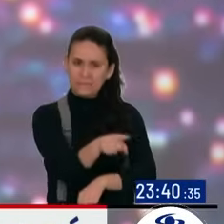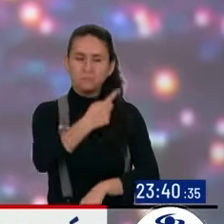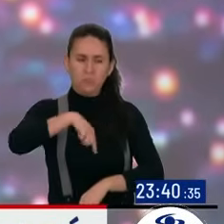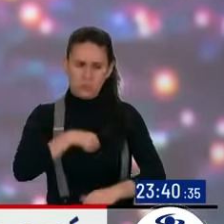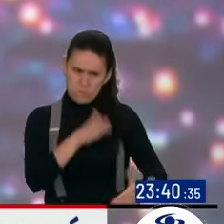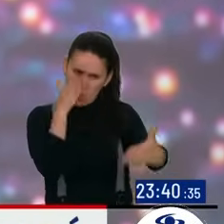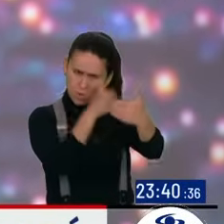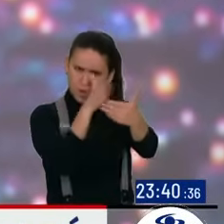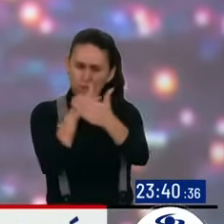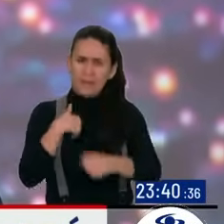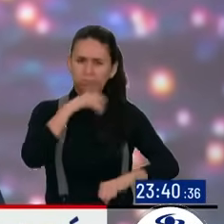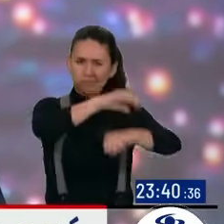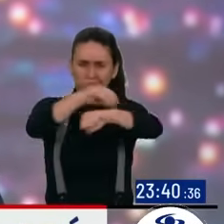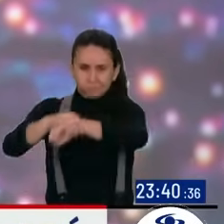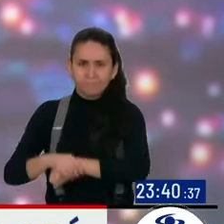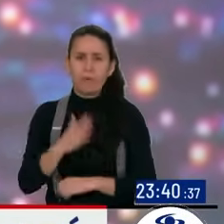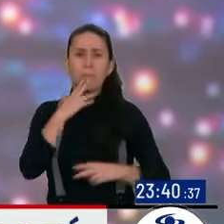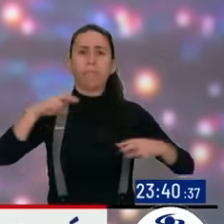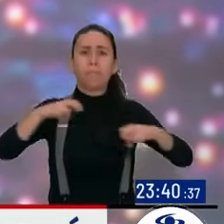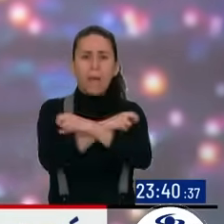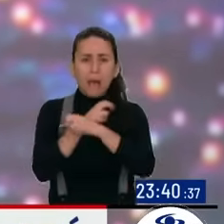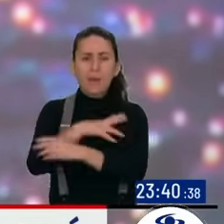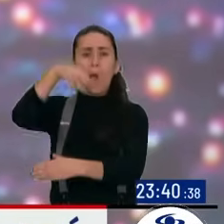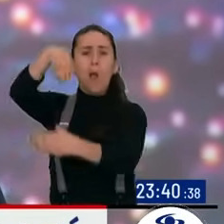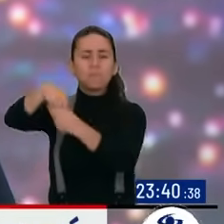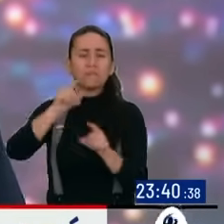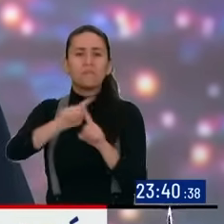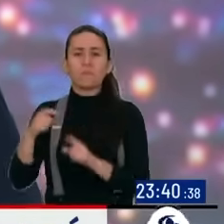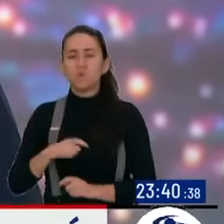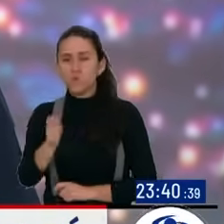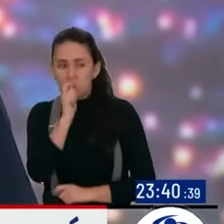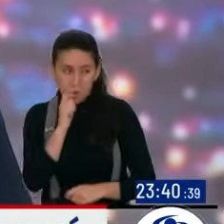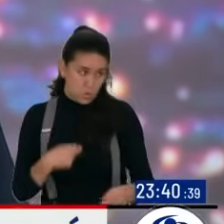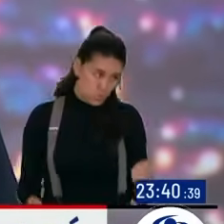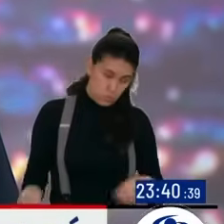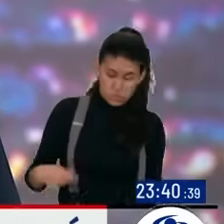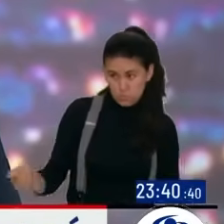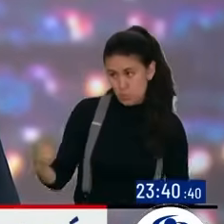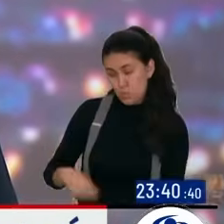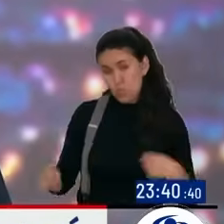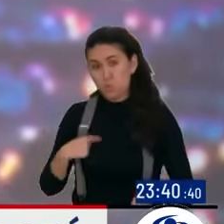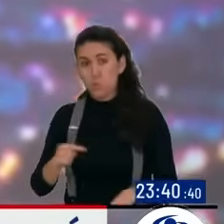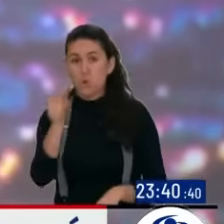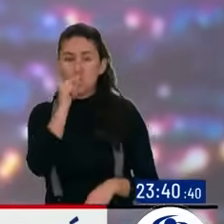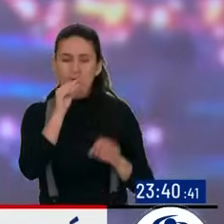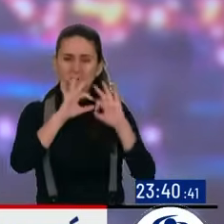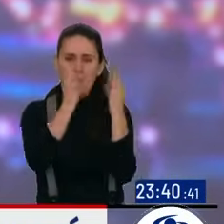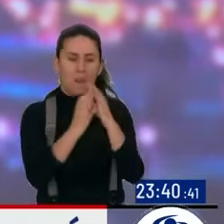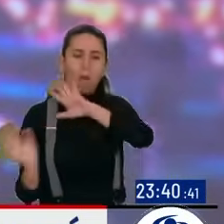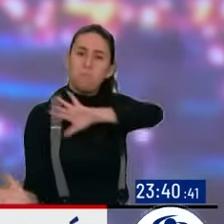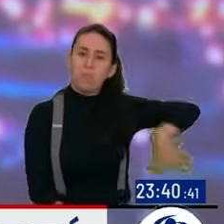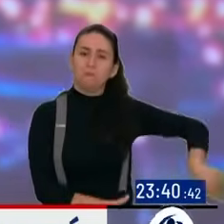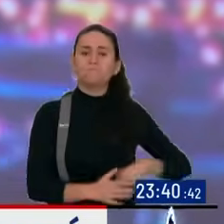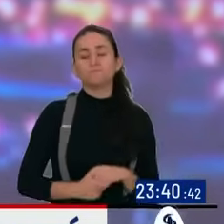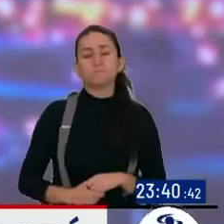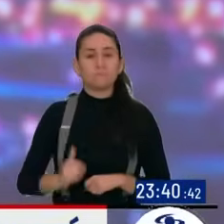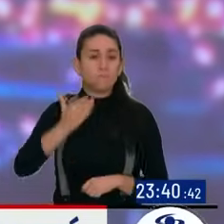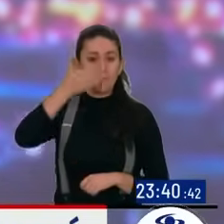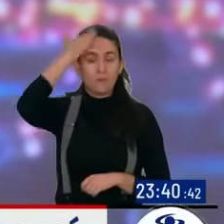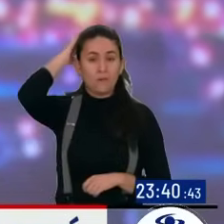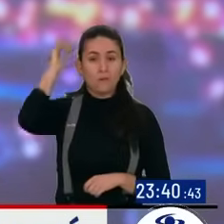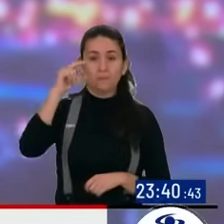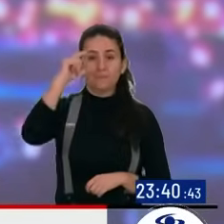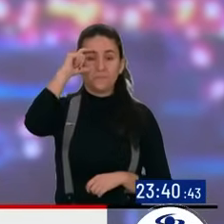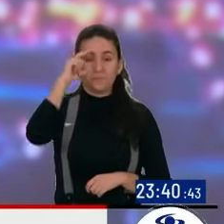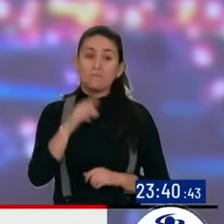que hacen que estén los parques llenos de marihuana y los jíbaros prevaleciendo sobre las familias. Buscar las mejores